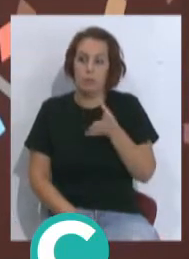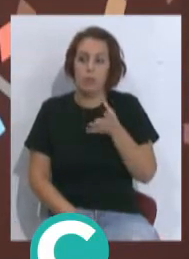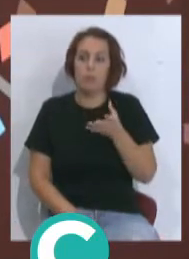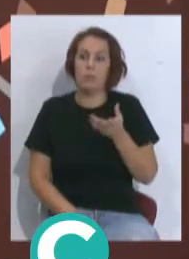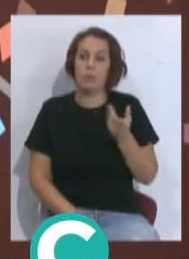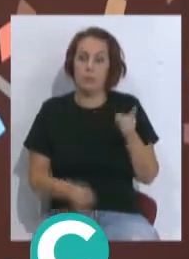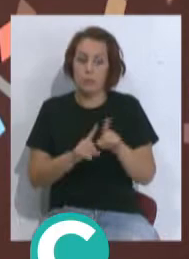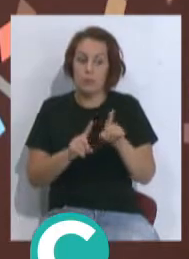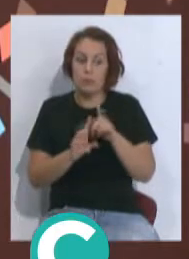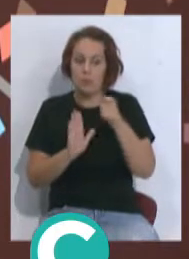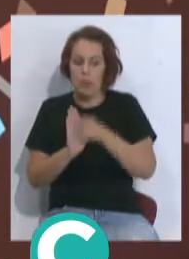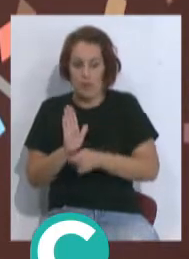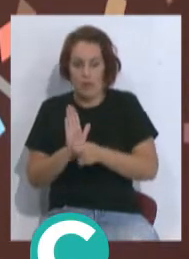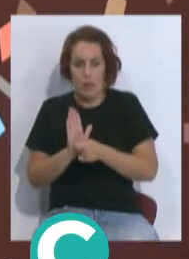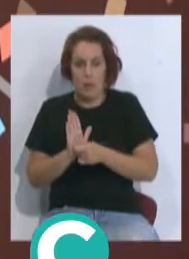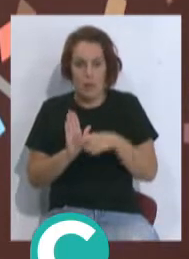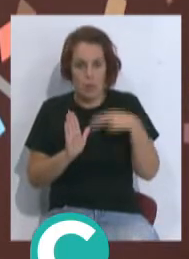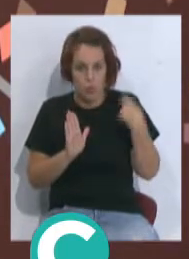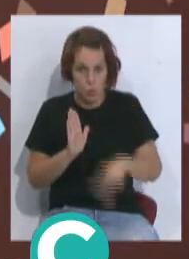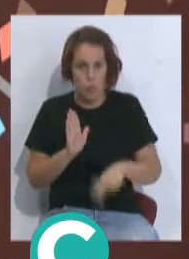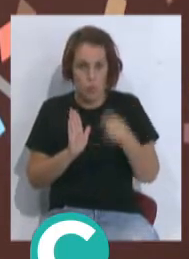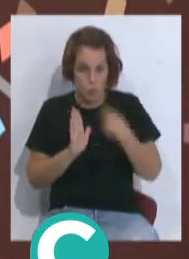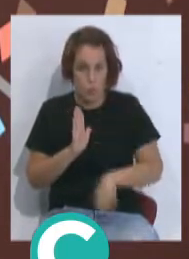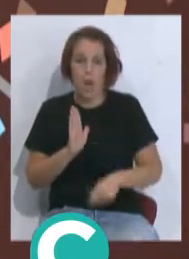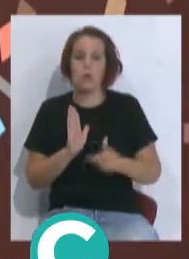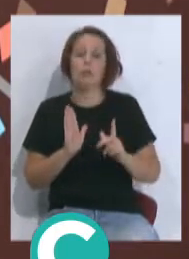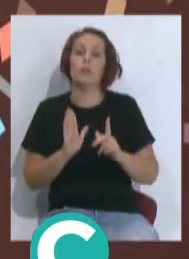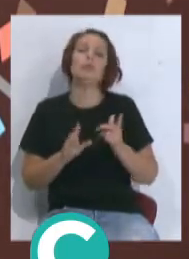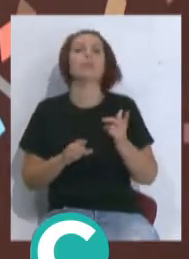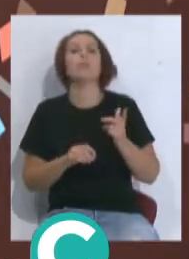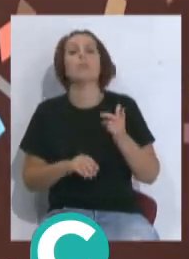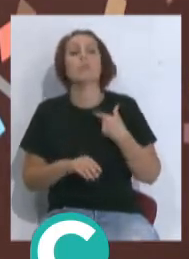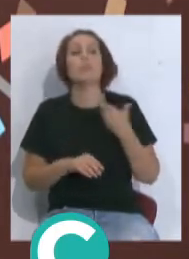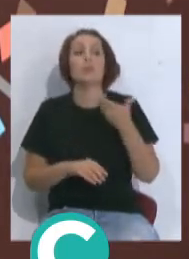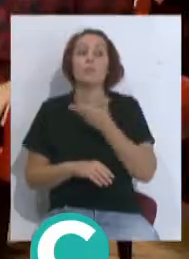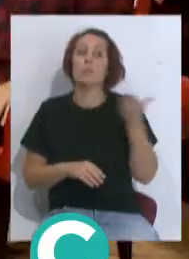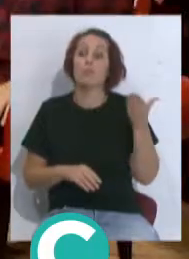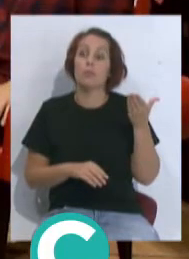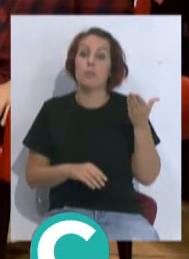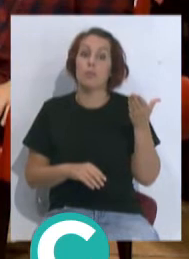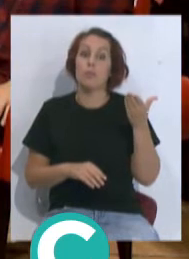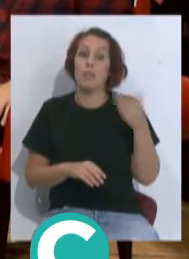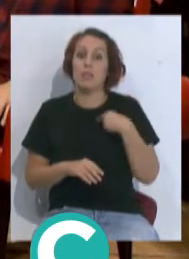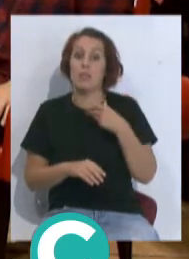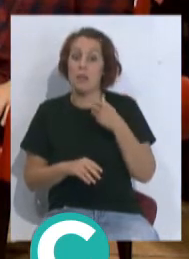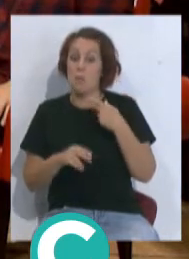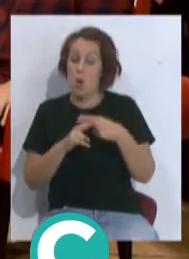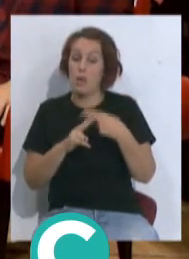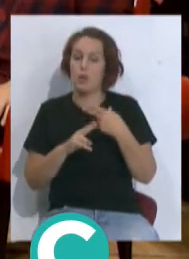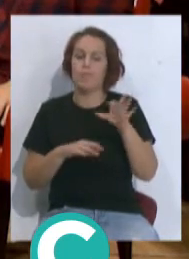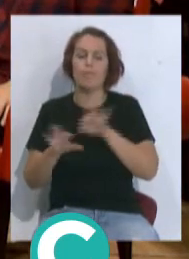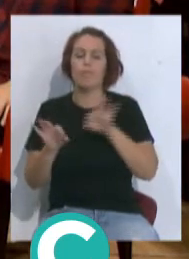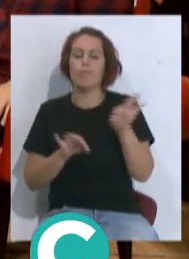antipopular de una medida como esta, como hemos visto a tres semanas, ¿no? Que todos los demás dirigentes han tomado decisiones políticas